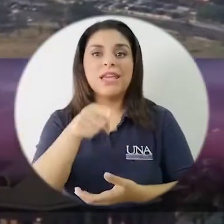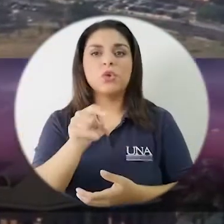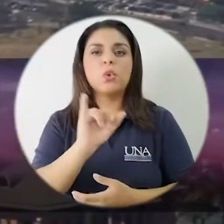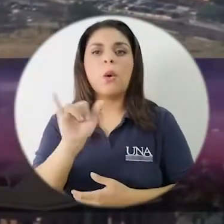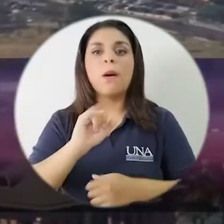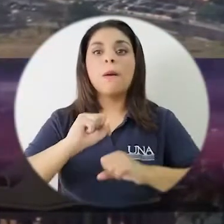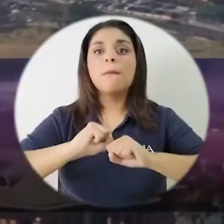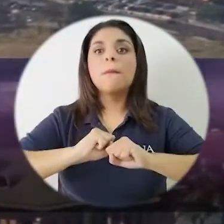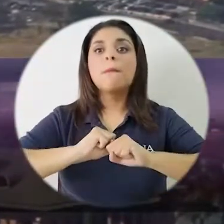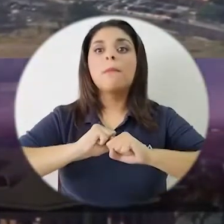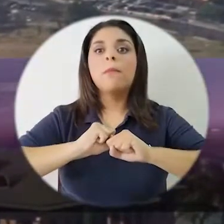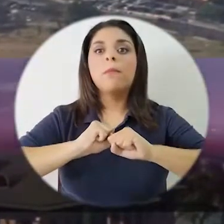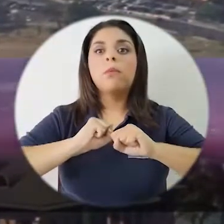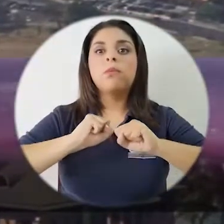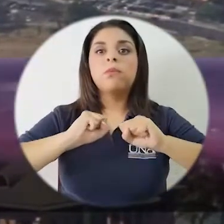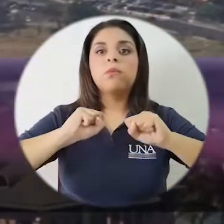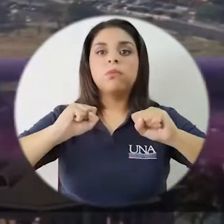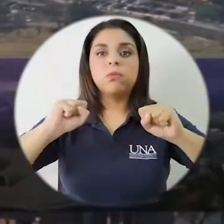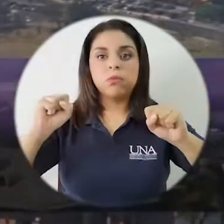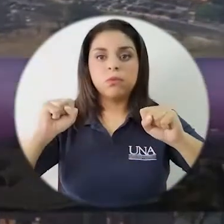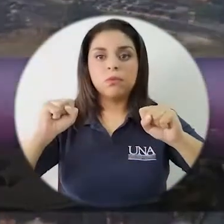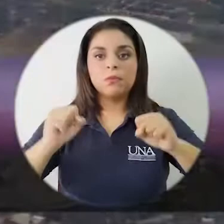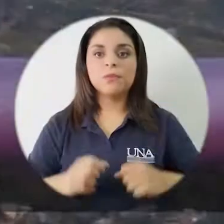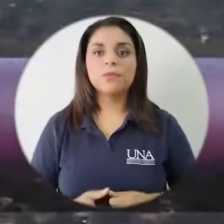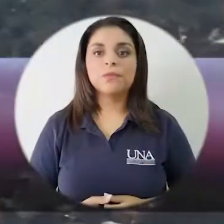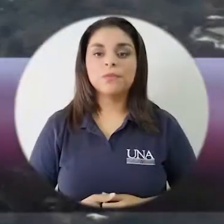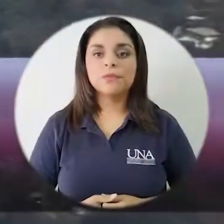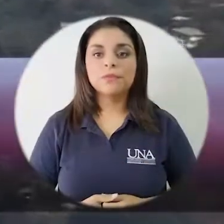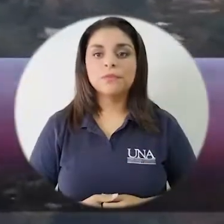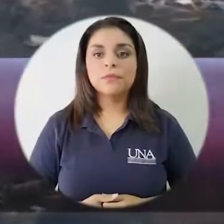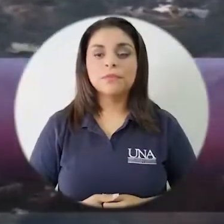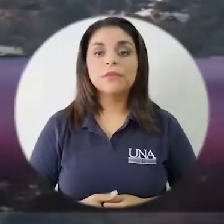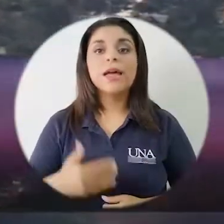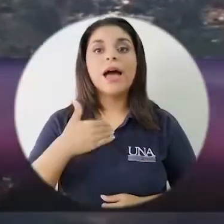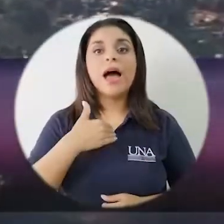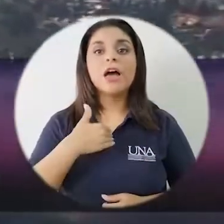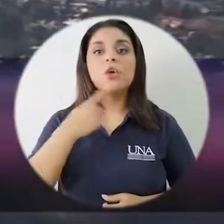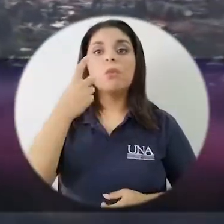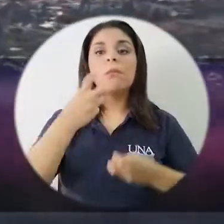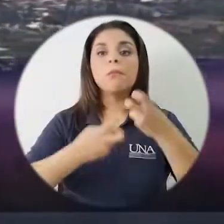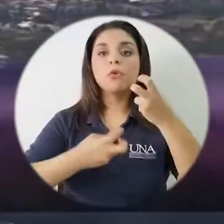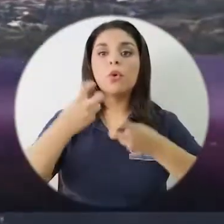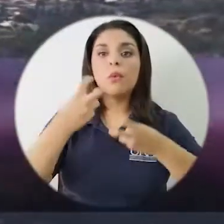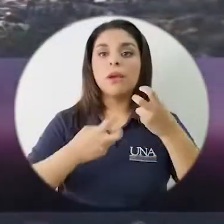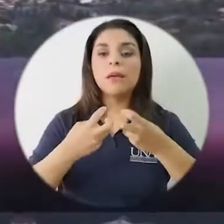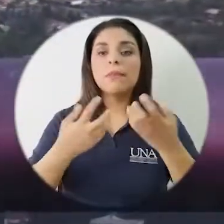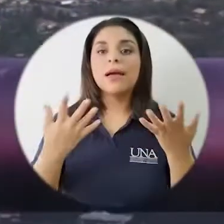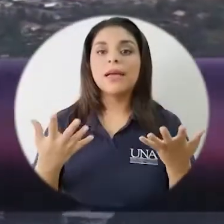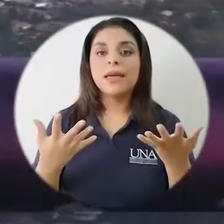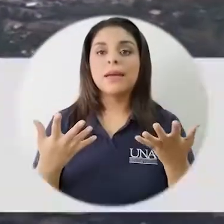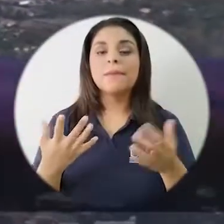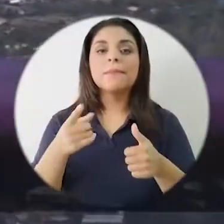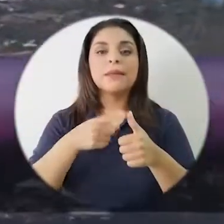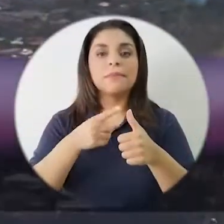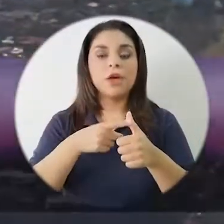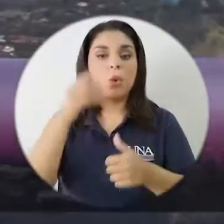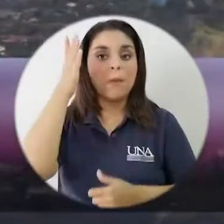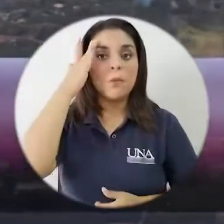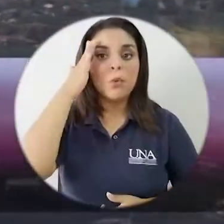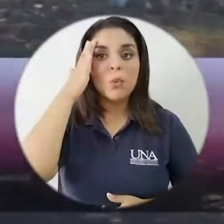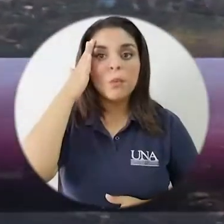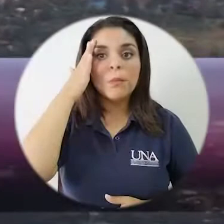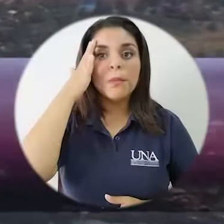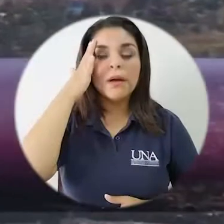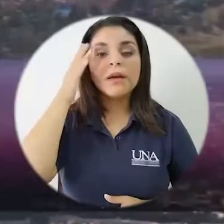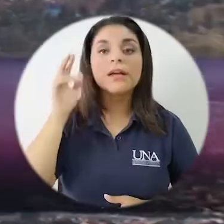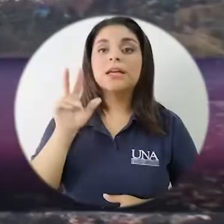tiempo ambientales, Porque además ¿verdad? el camión de la basura no pasa por ahí. Además que no pasa por ahí, ¿verdad? Entonces hay un problema que, primero, que nos